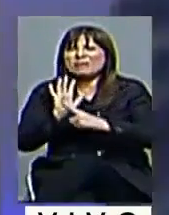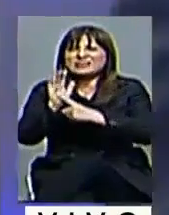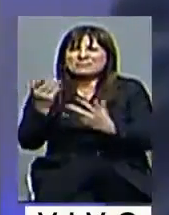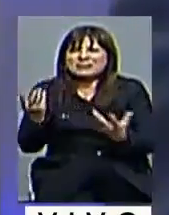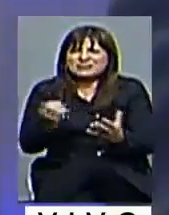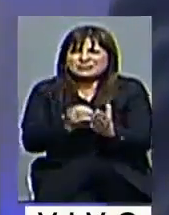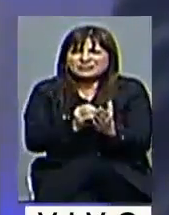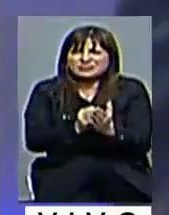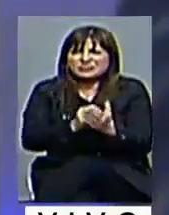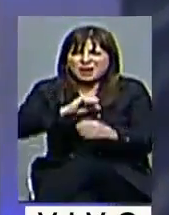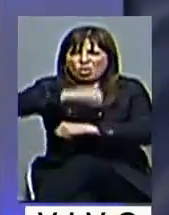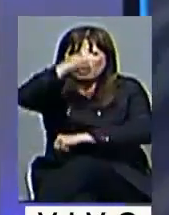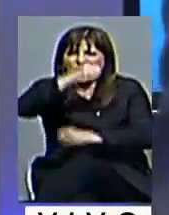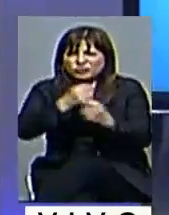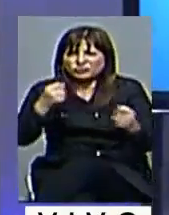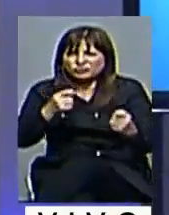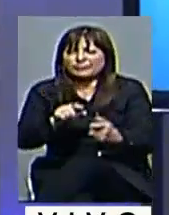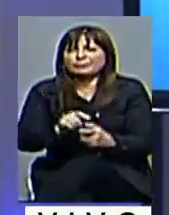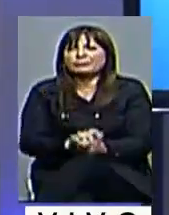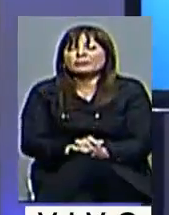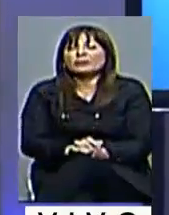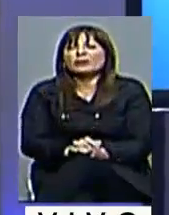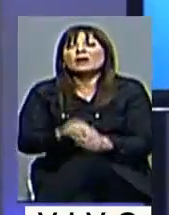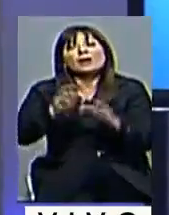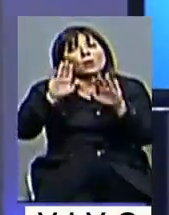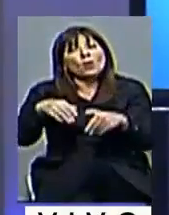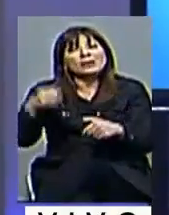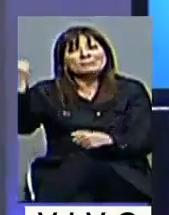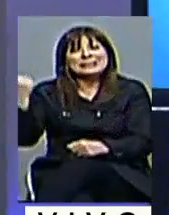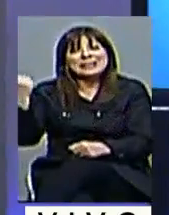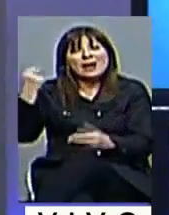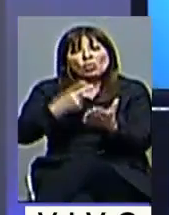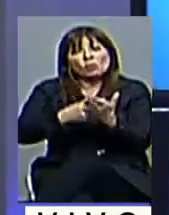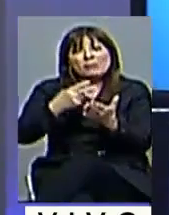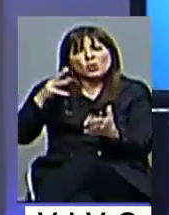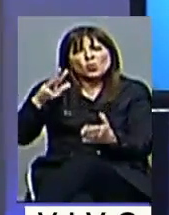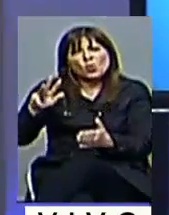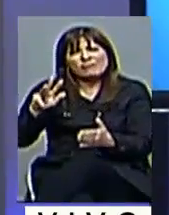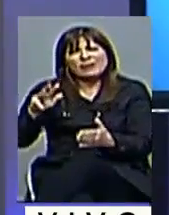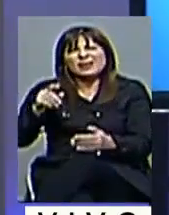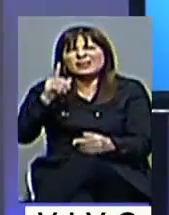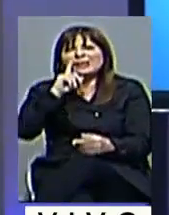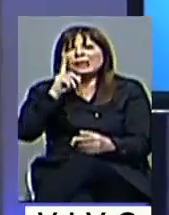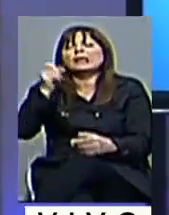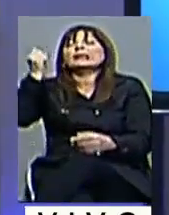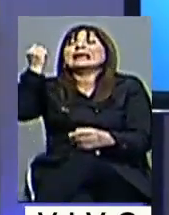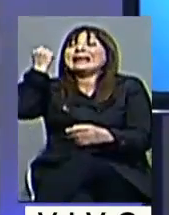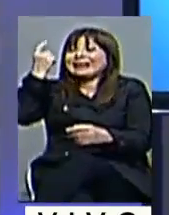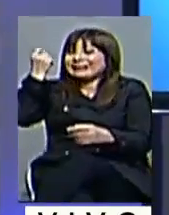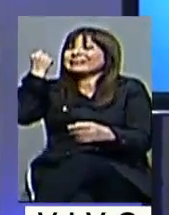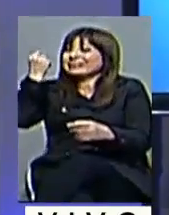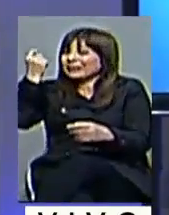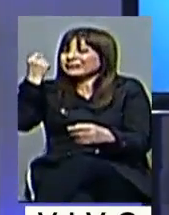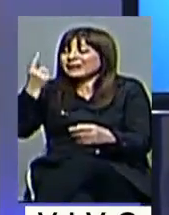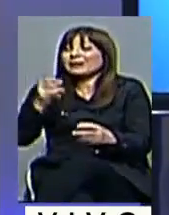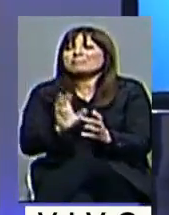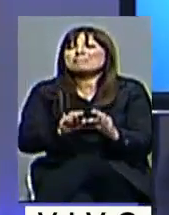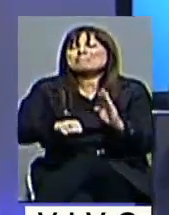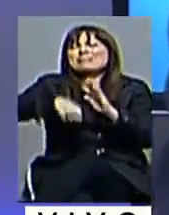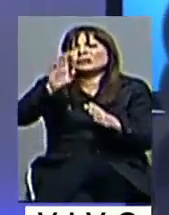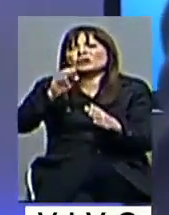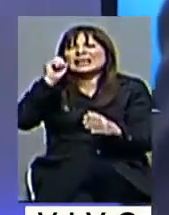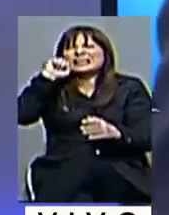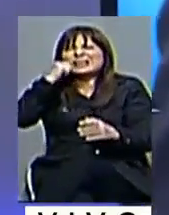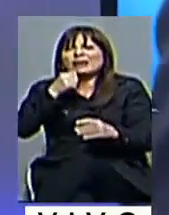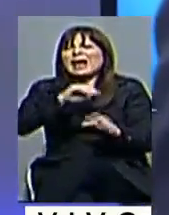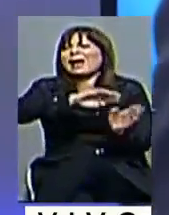también, igual que Piñera el 2009, tiene que entender que las mayorías son más allá de los partidos. Si hay gente que puede aportar en otros